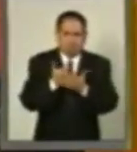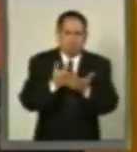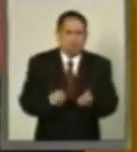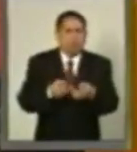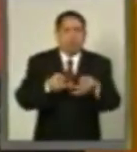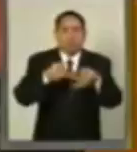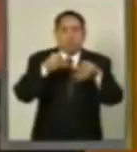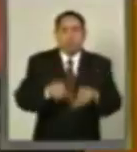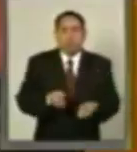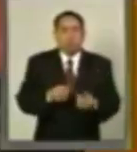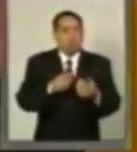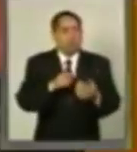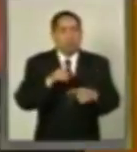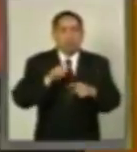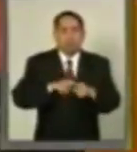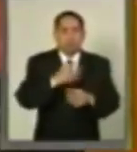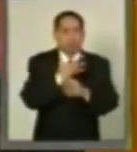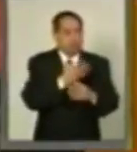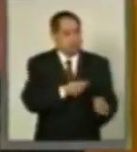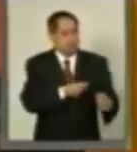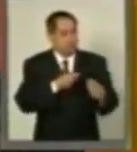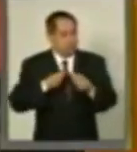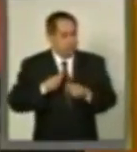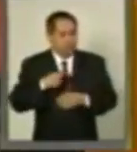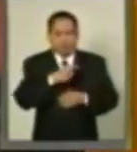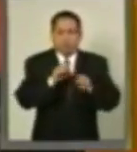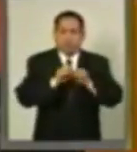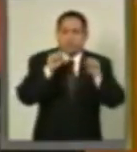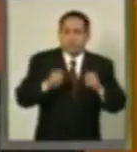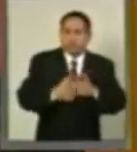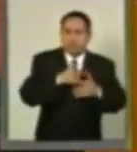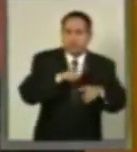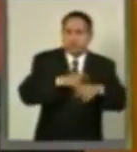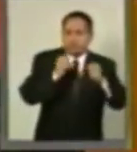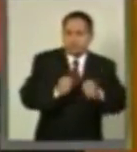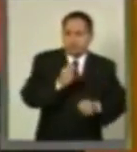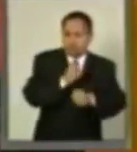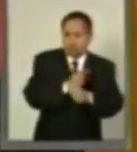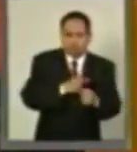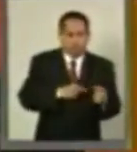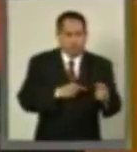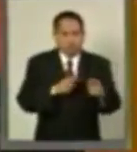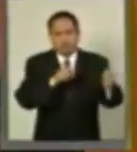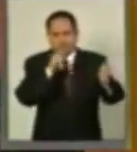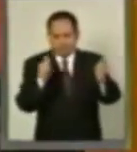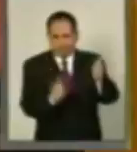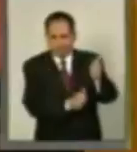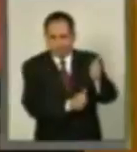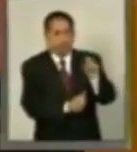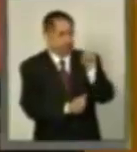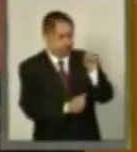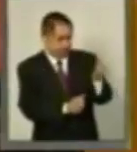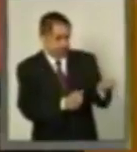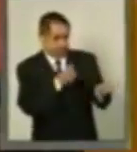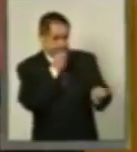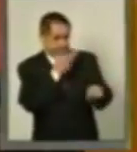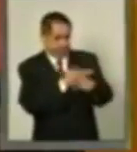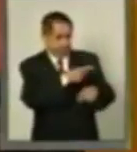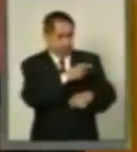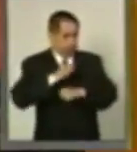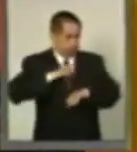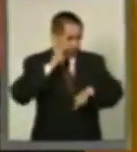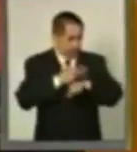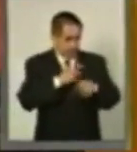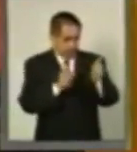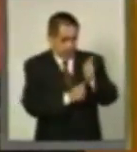oficiales proporcionadas por el Sistema Nacional de Seguridad Pública, que depende de la Secretaría que usted